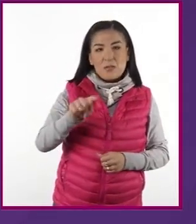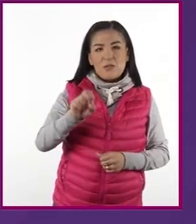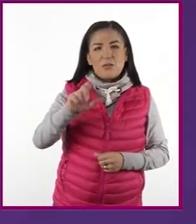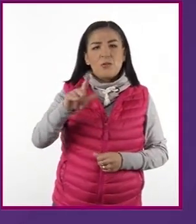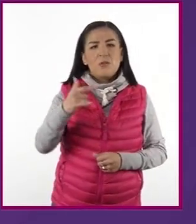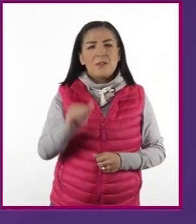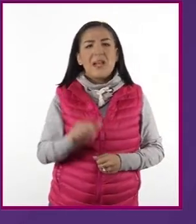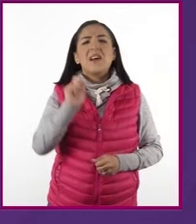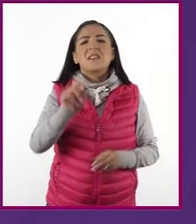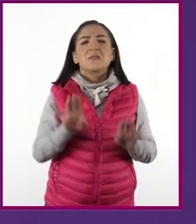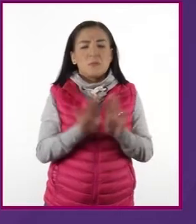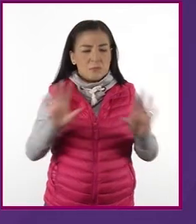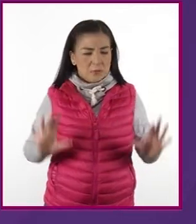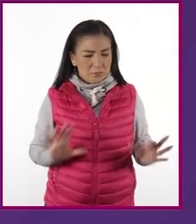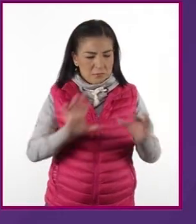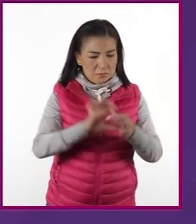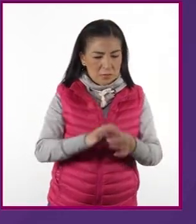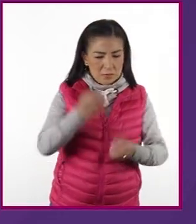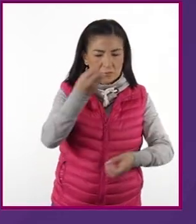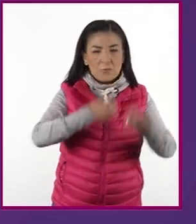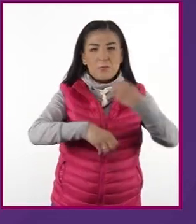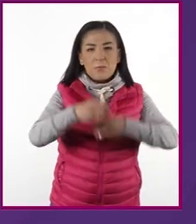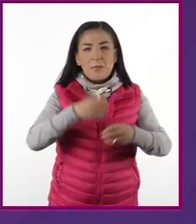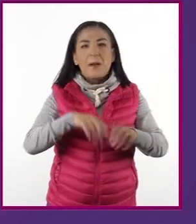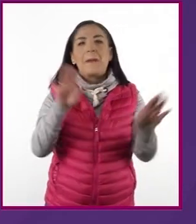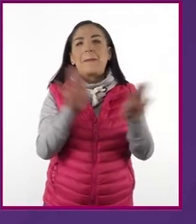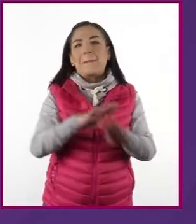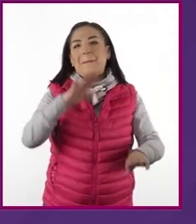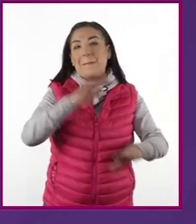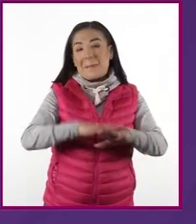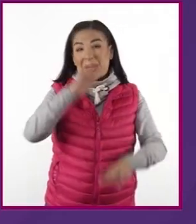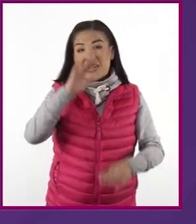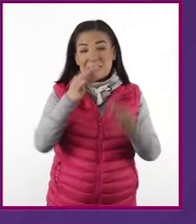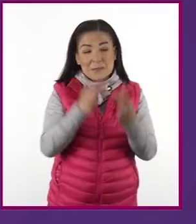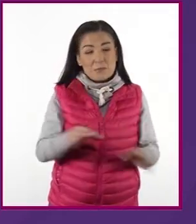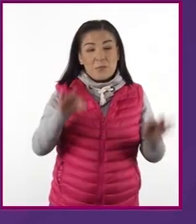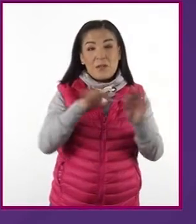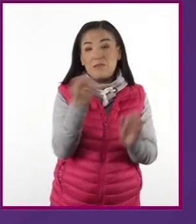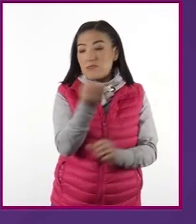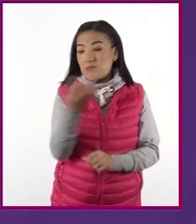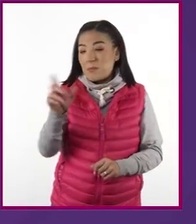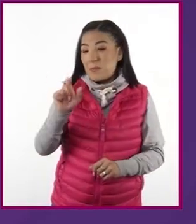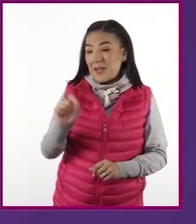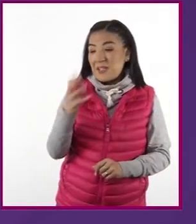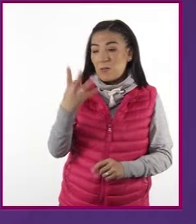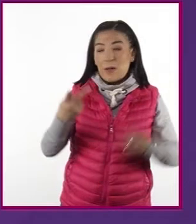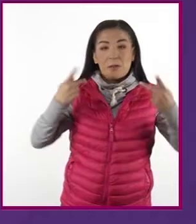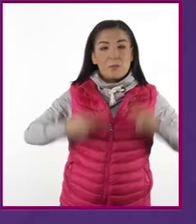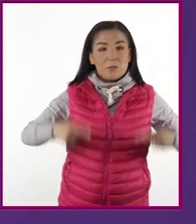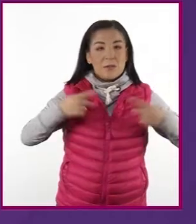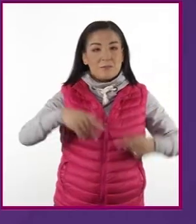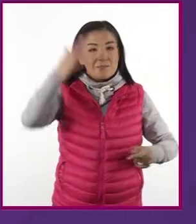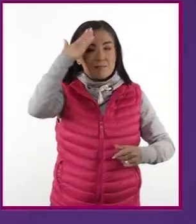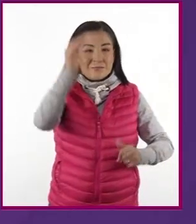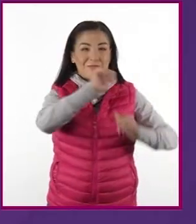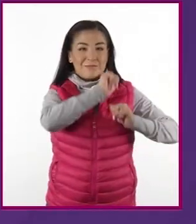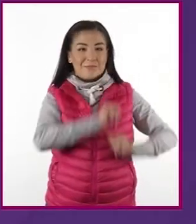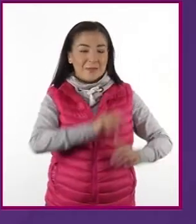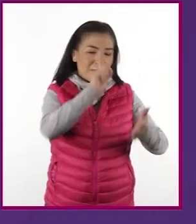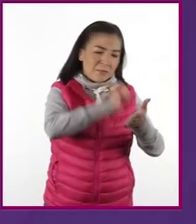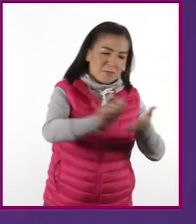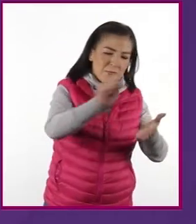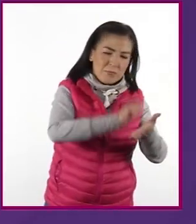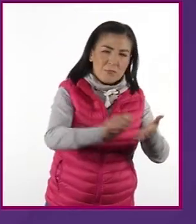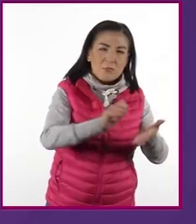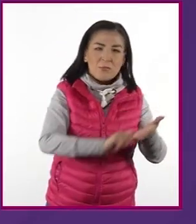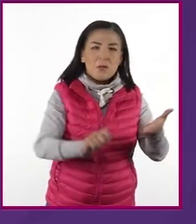más significativas de 24 poetas fundamentales. Agrupa nombres que tal vez no